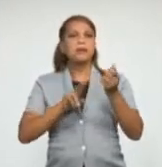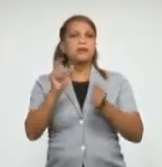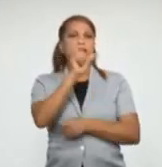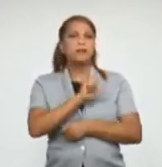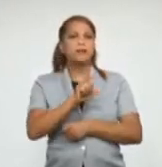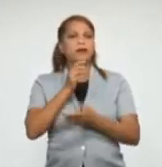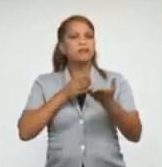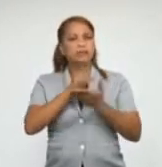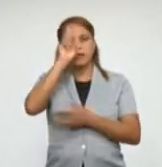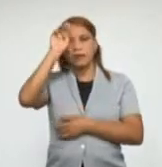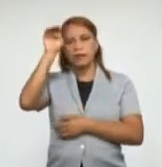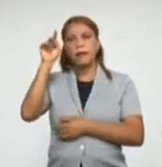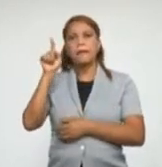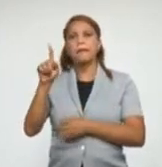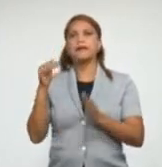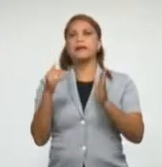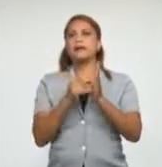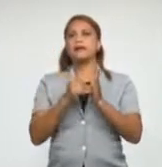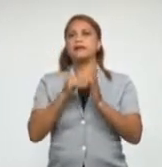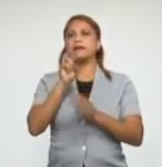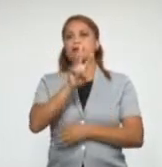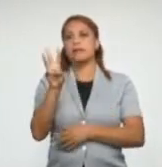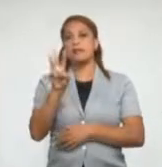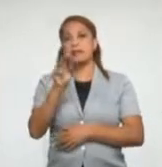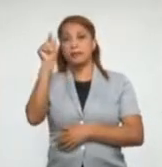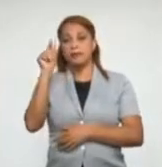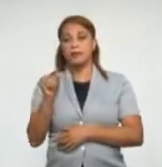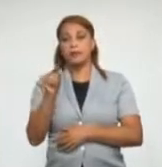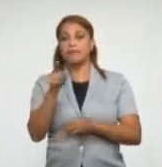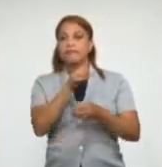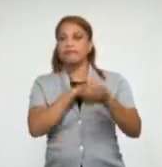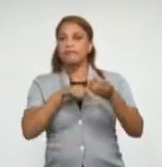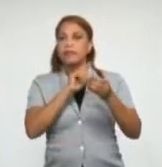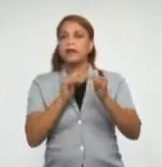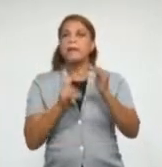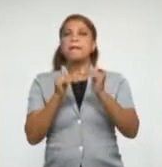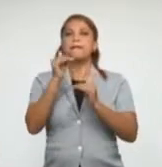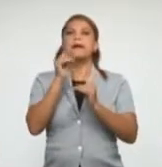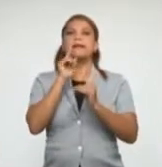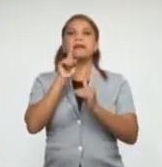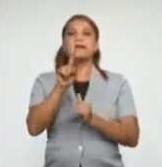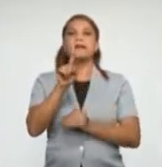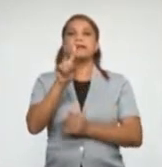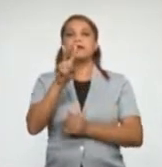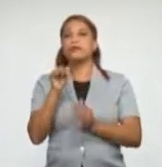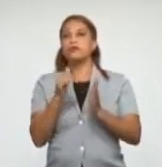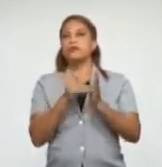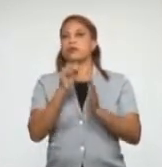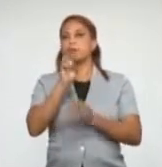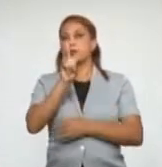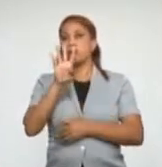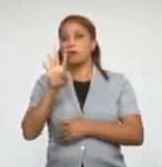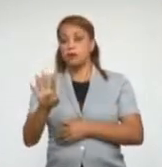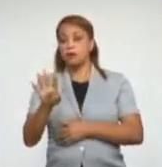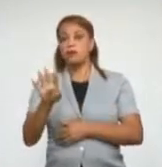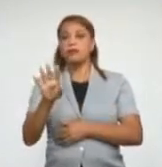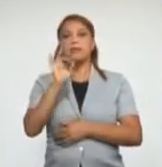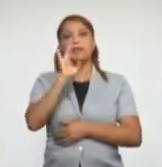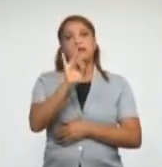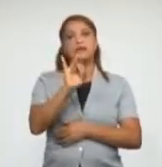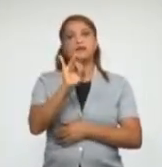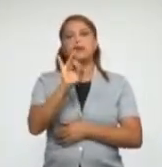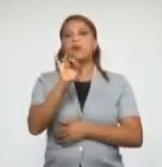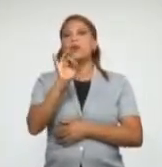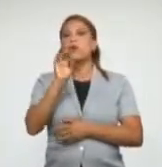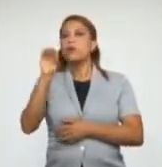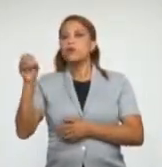unas 1.533 personas, de ellas más de 1.274 confirmadas con el virus y unos 700 focos abiertos.